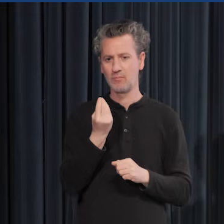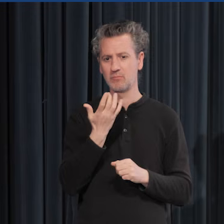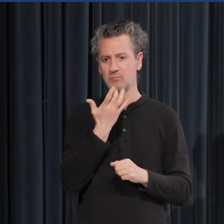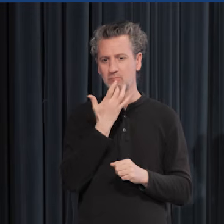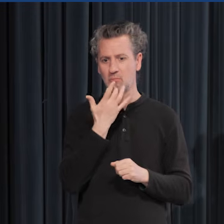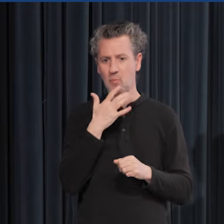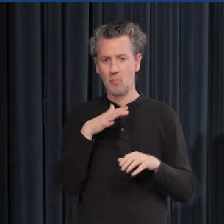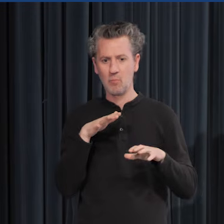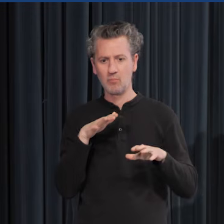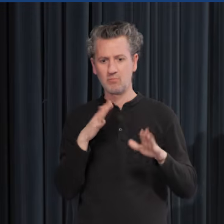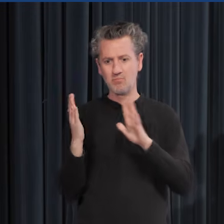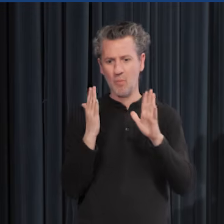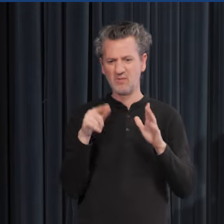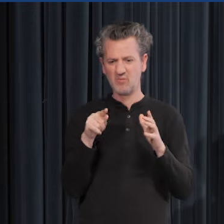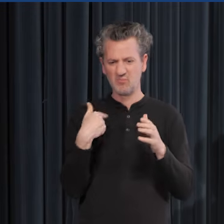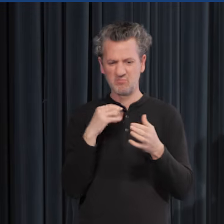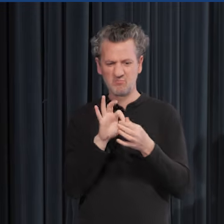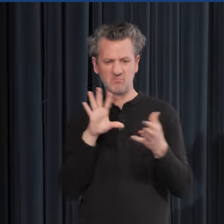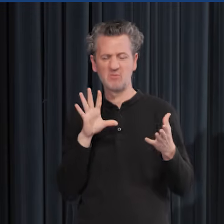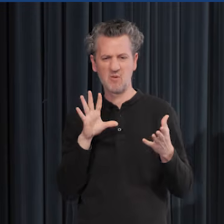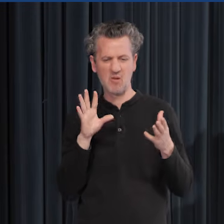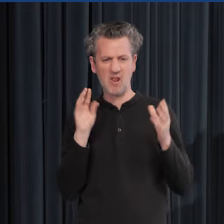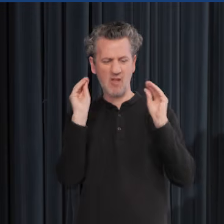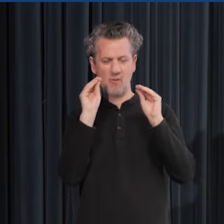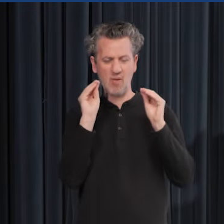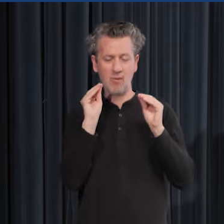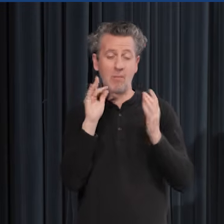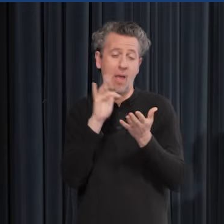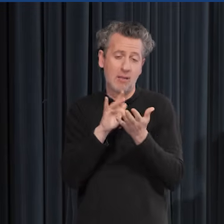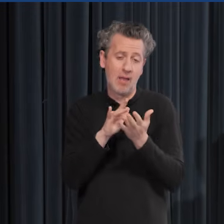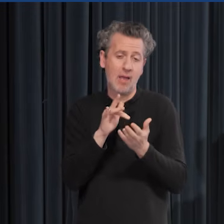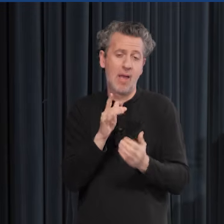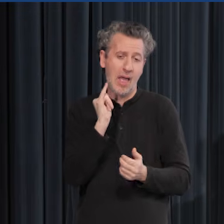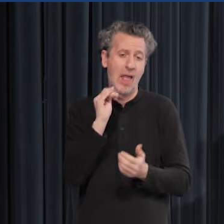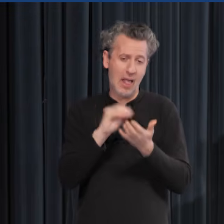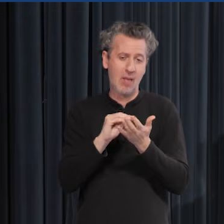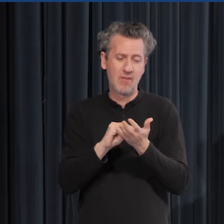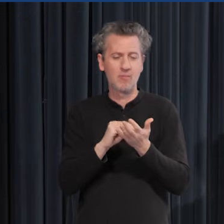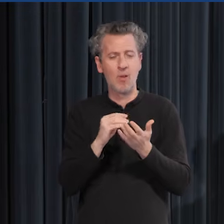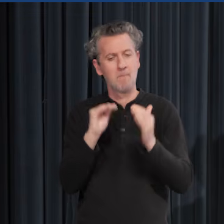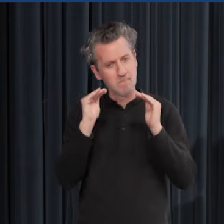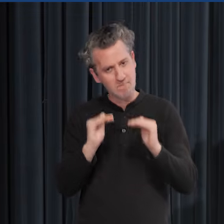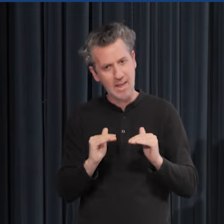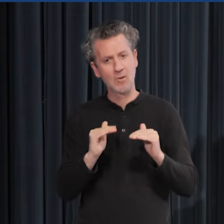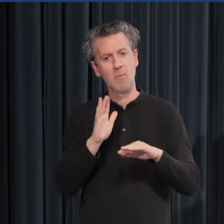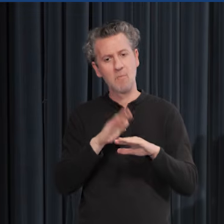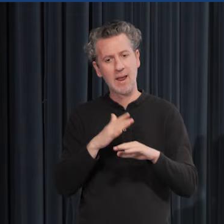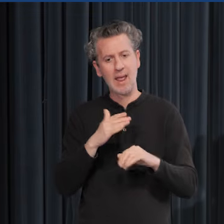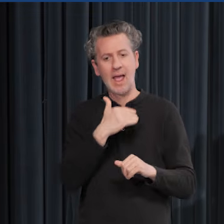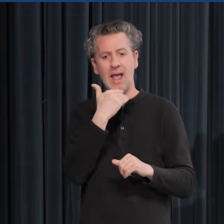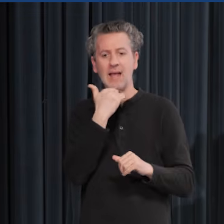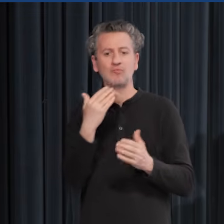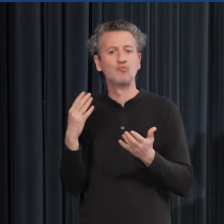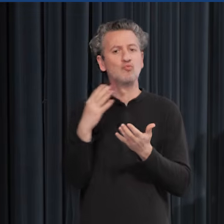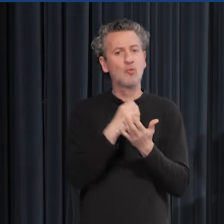de desconexión de la formación, porque existen esos momentos, hay que intentar reducirlos para que todo sea